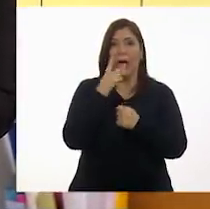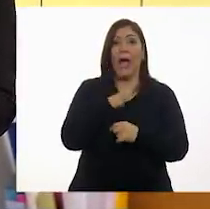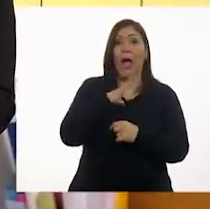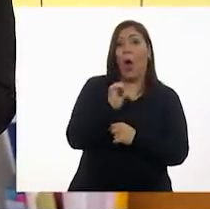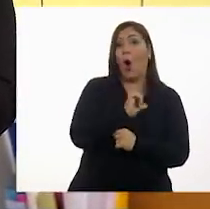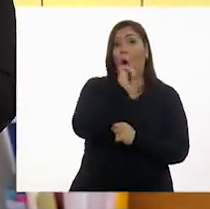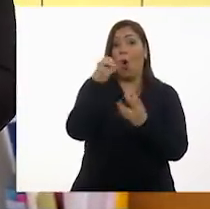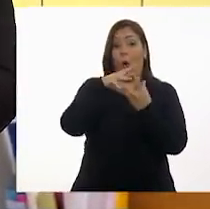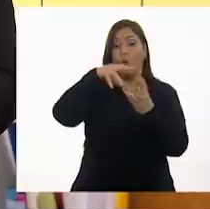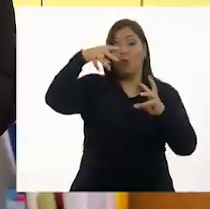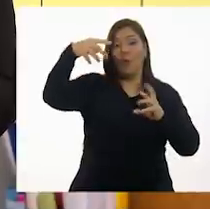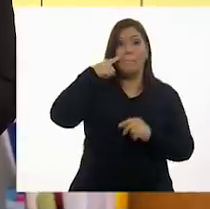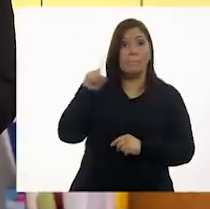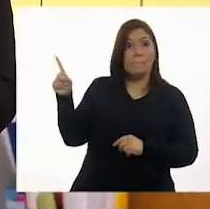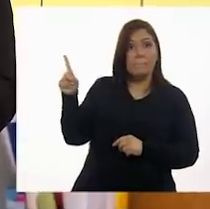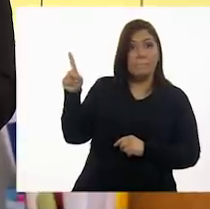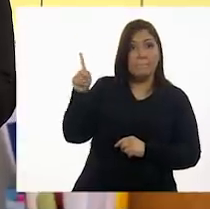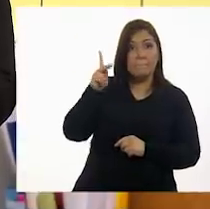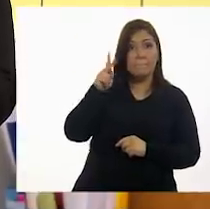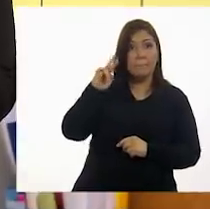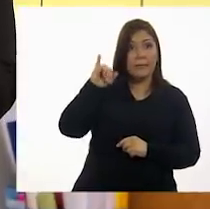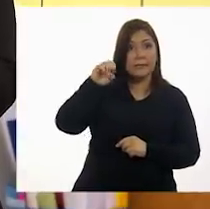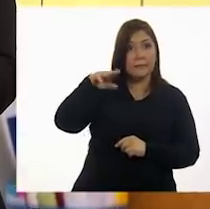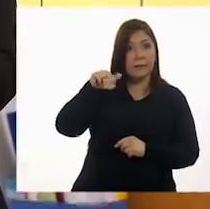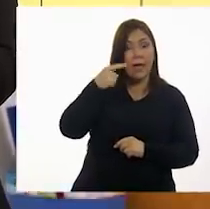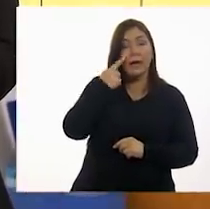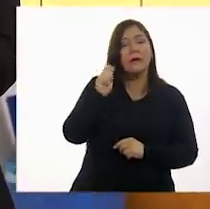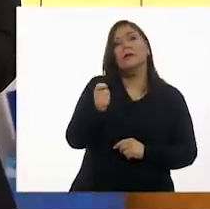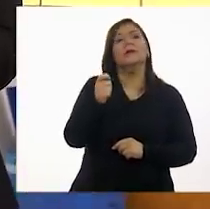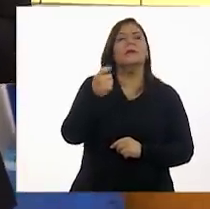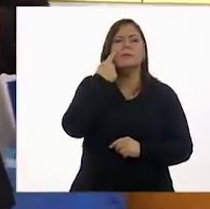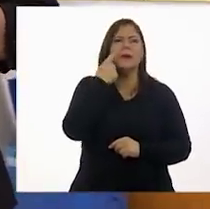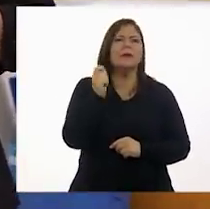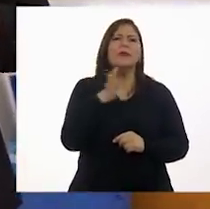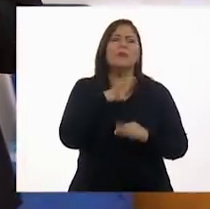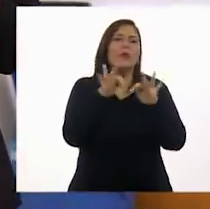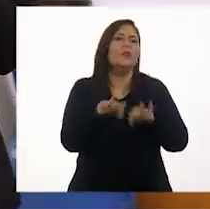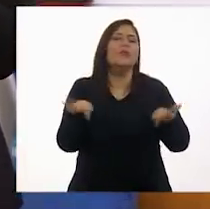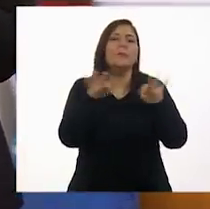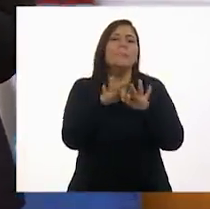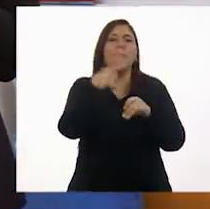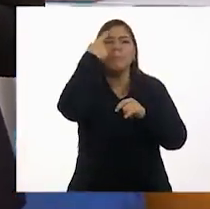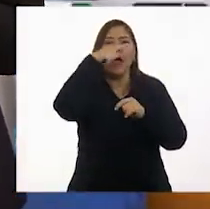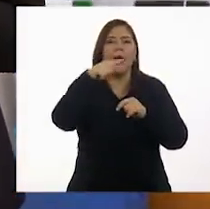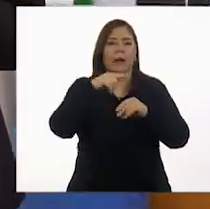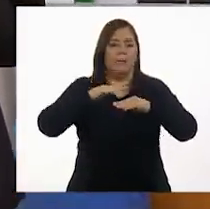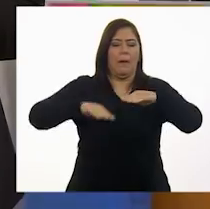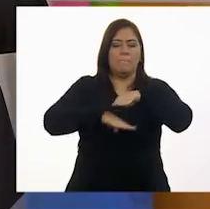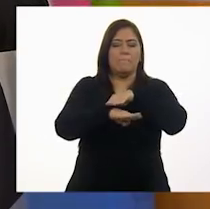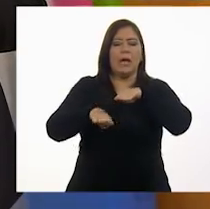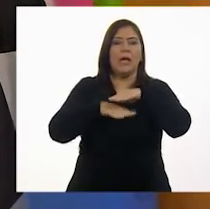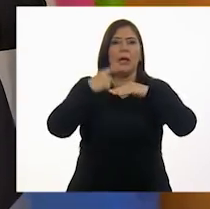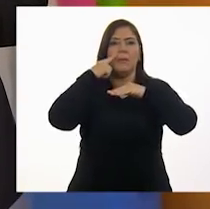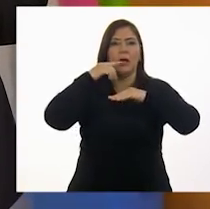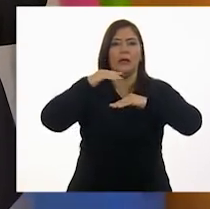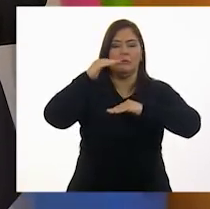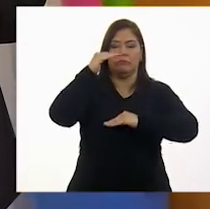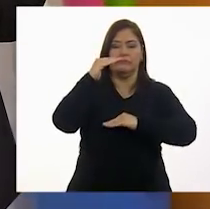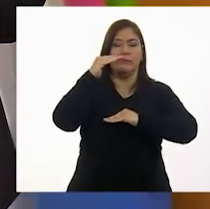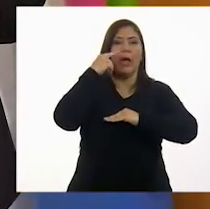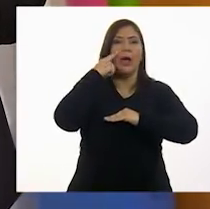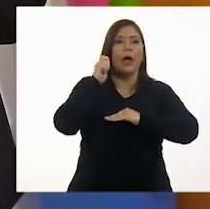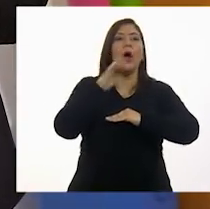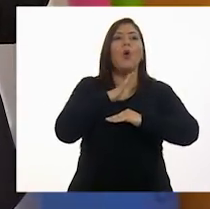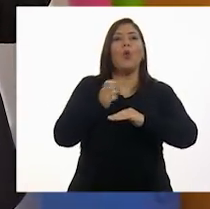prisma. Algo muy importante. ¿Para qué nos ayudan las bases o para qué nos sirven? Bueno, estas bases nos indican ¿cómo se llama